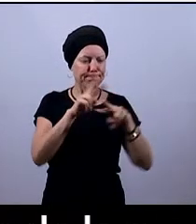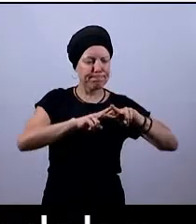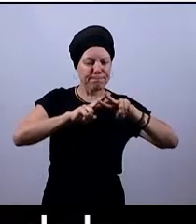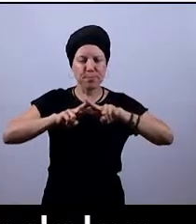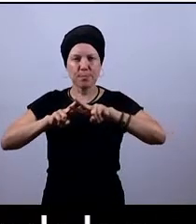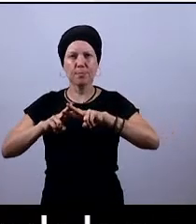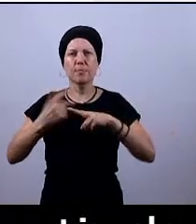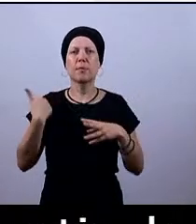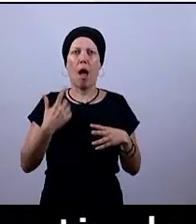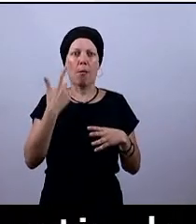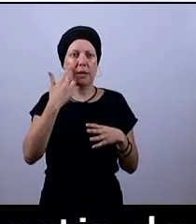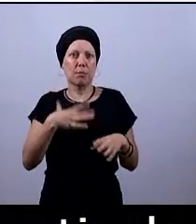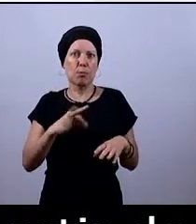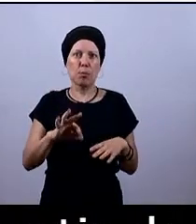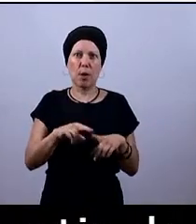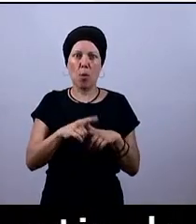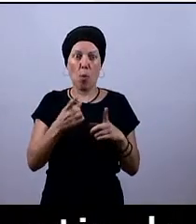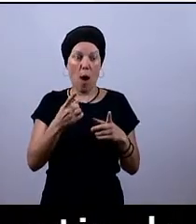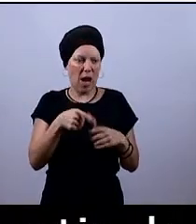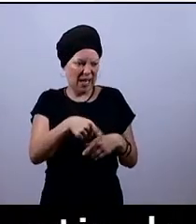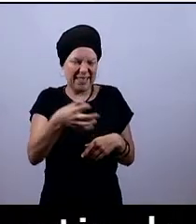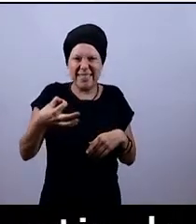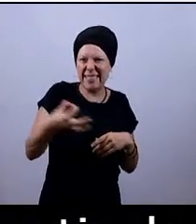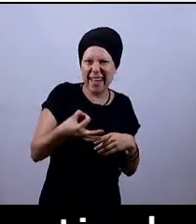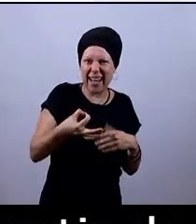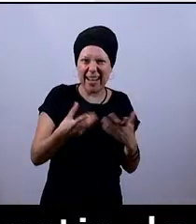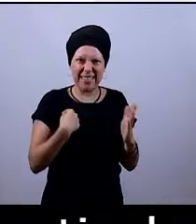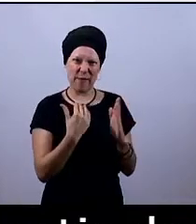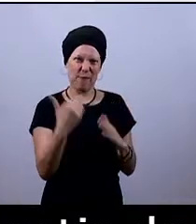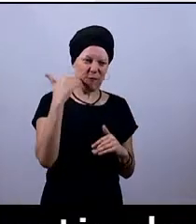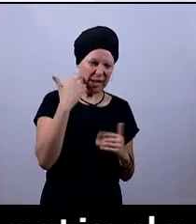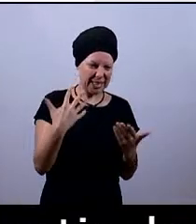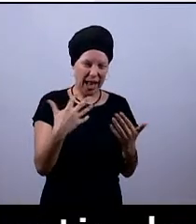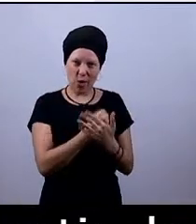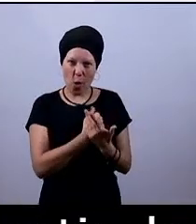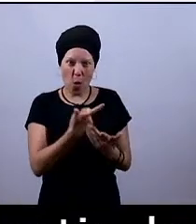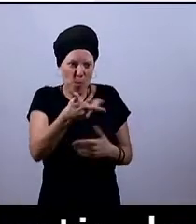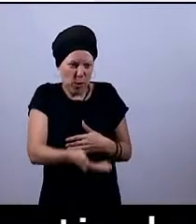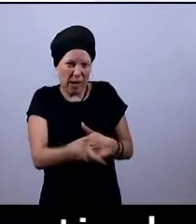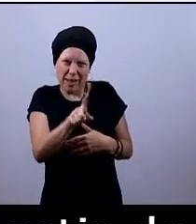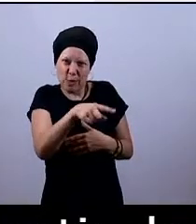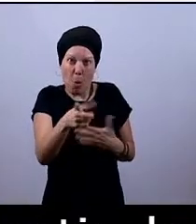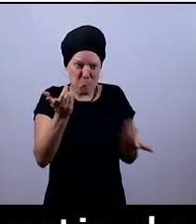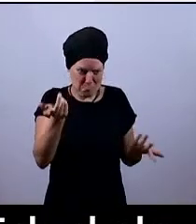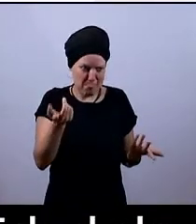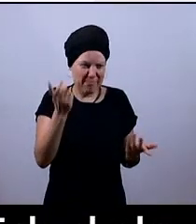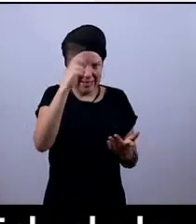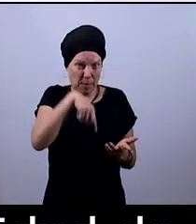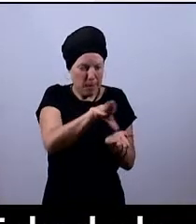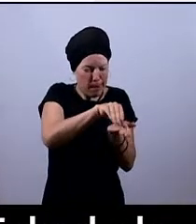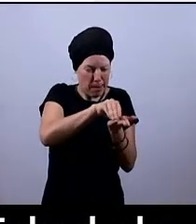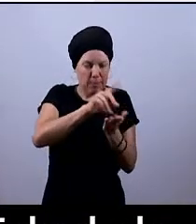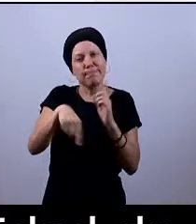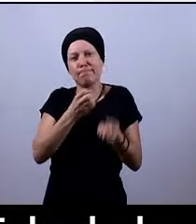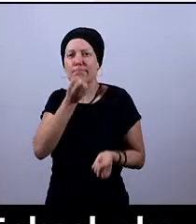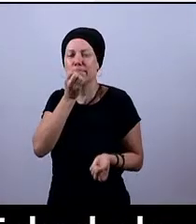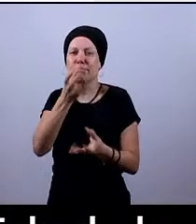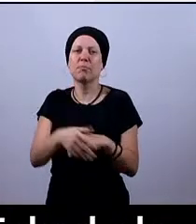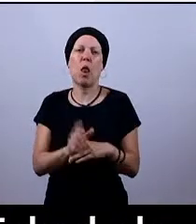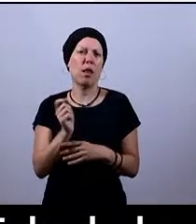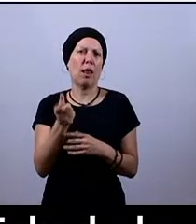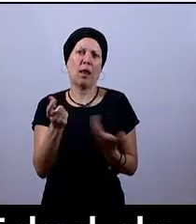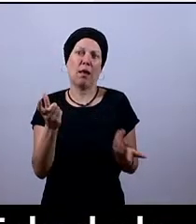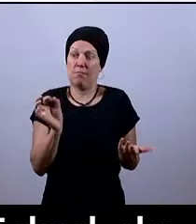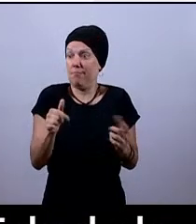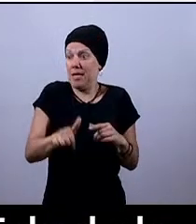tengamos la posibilidad de contarles de qué se trata, de datarlas y darles la importancia que se merezcan, pues enseguida lo pondremos en conocimiento. Es lo habitual que